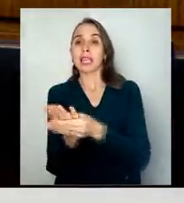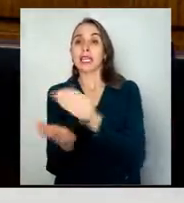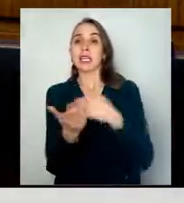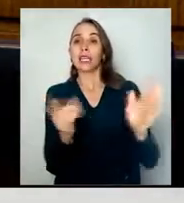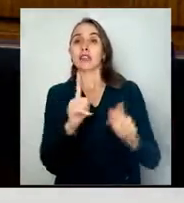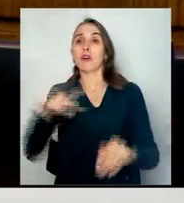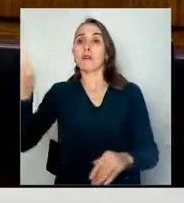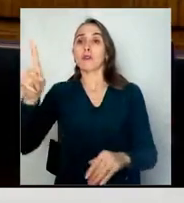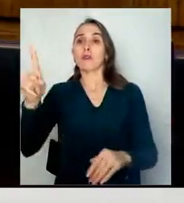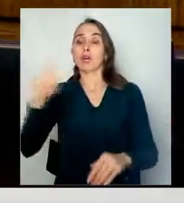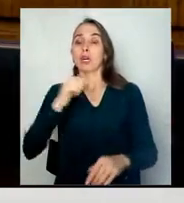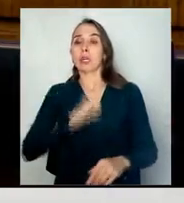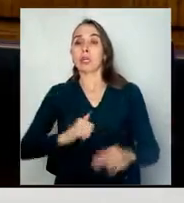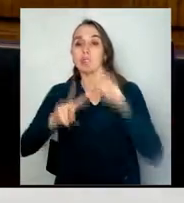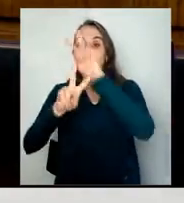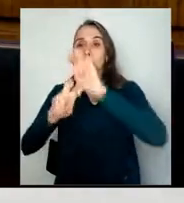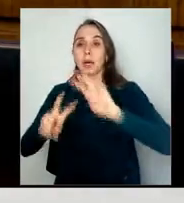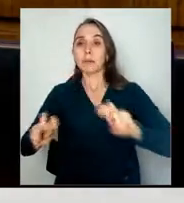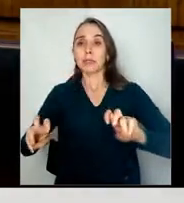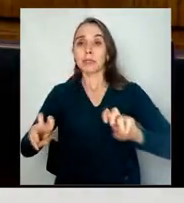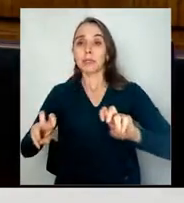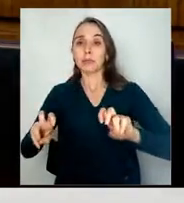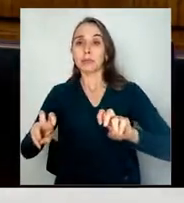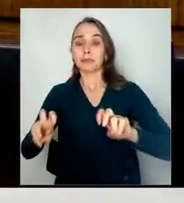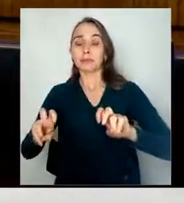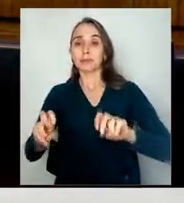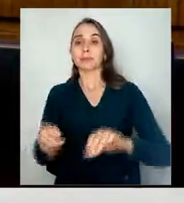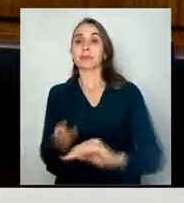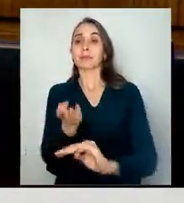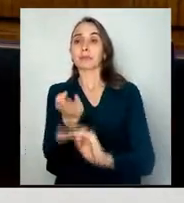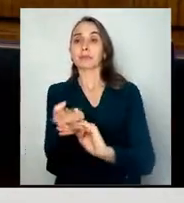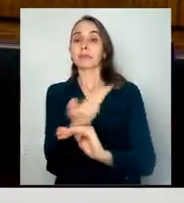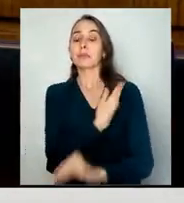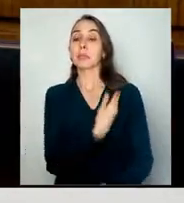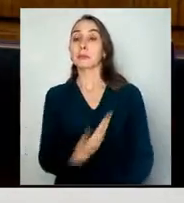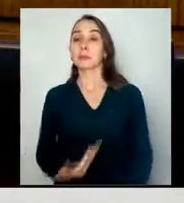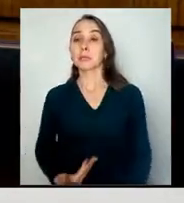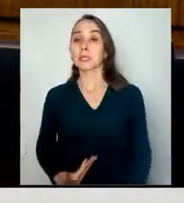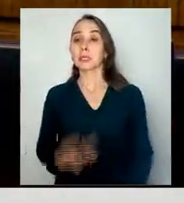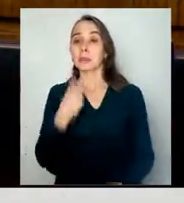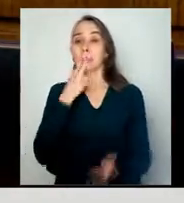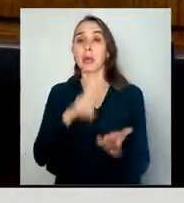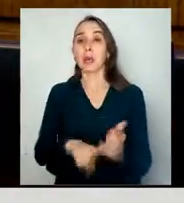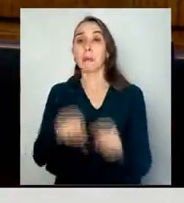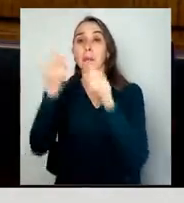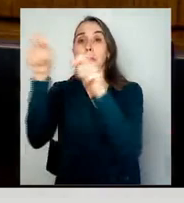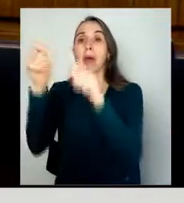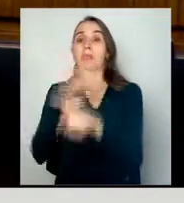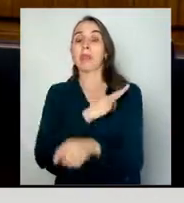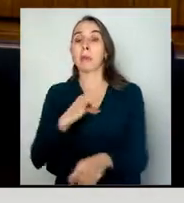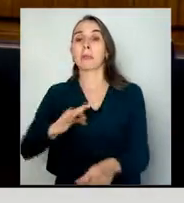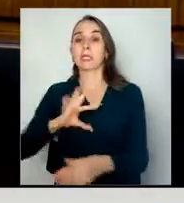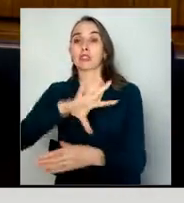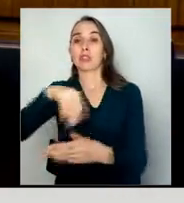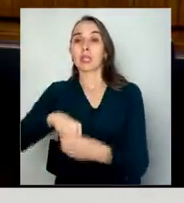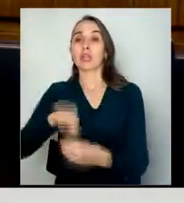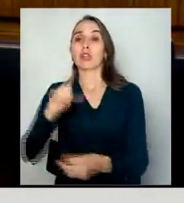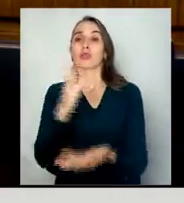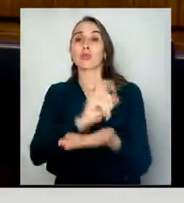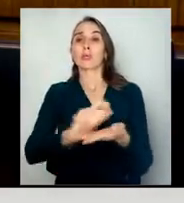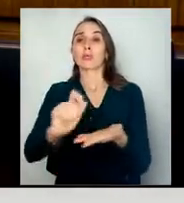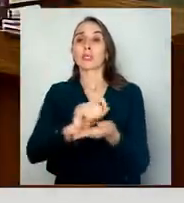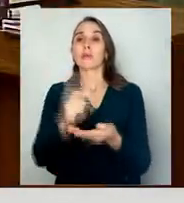posible investigación por esto Solicito presidente se oficie al Ministerio del interior a la subsecretaría